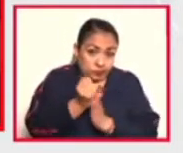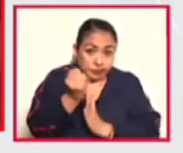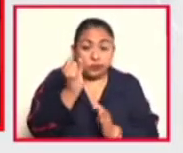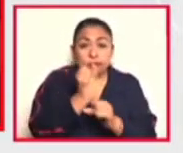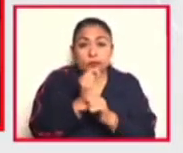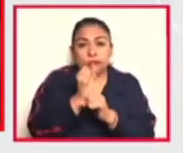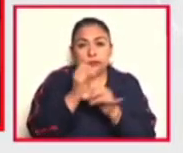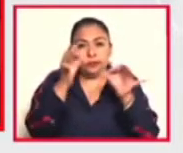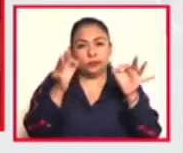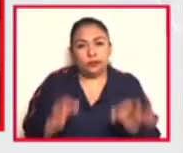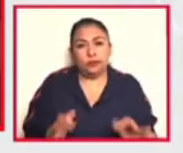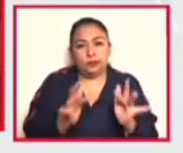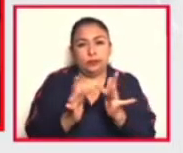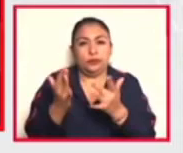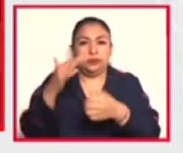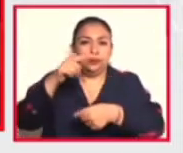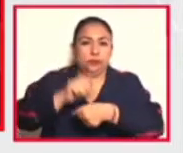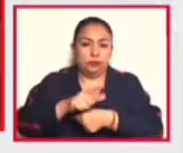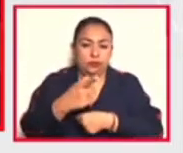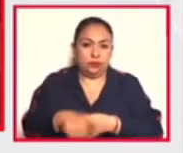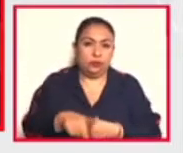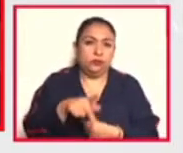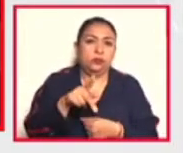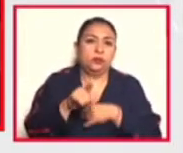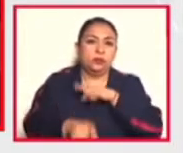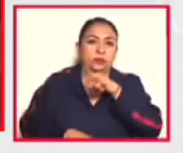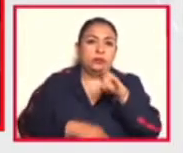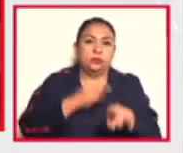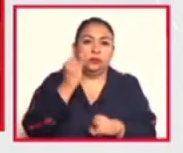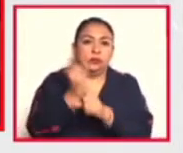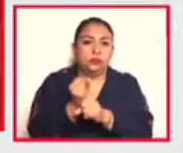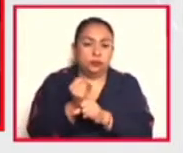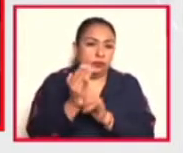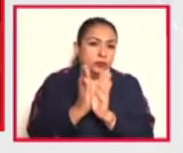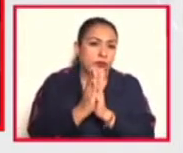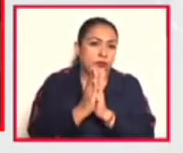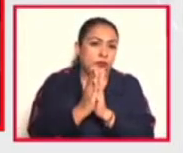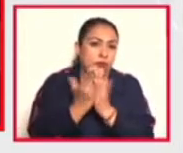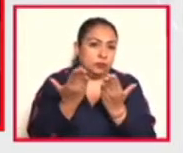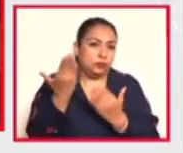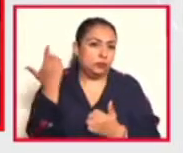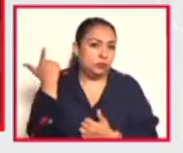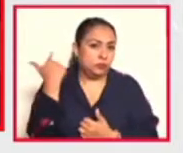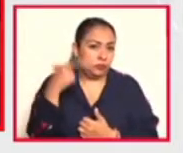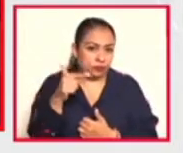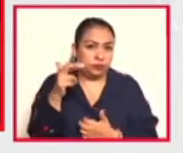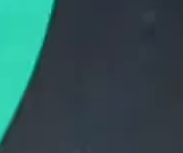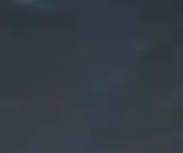redes sociales de la propia Feria Internacional del Libro de Guadalajara. Regresamos.